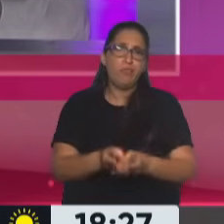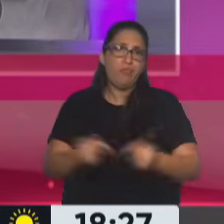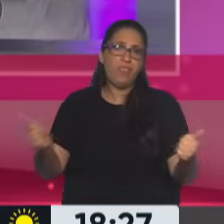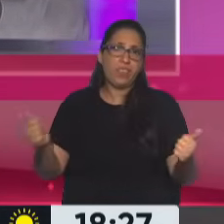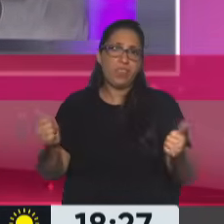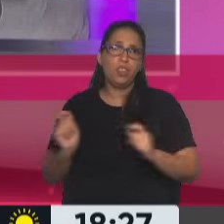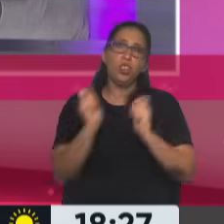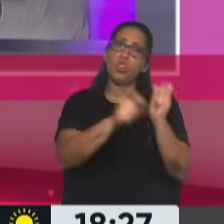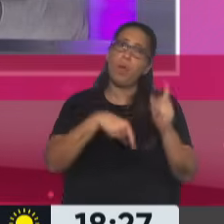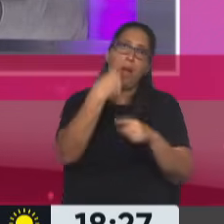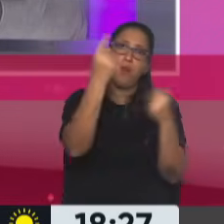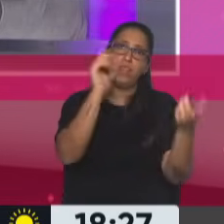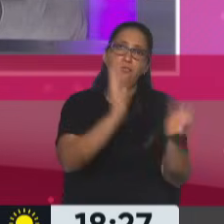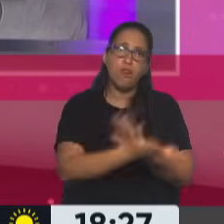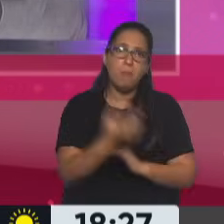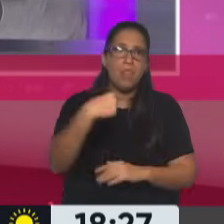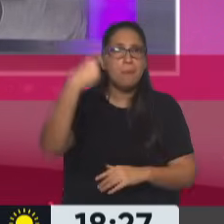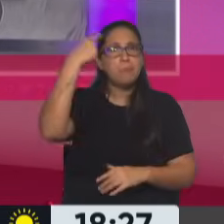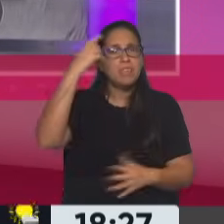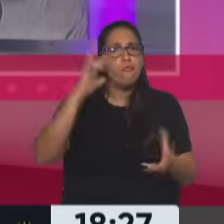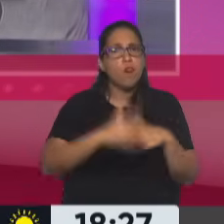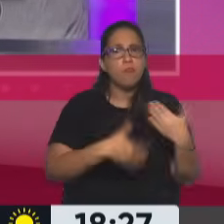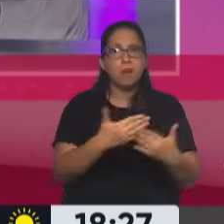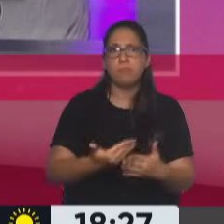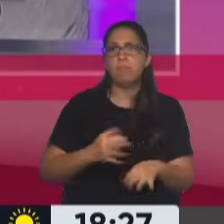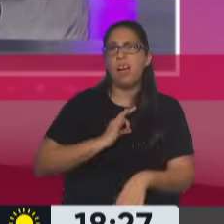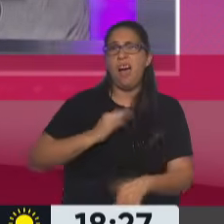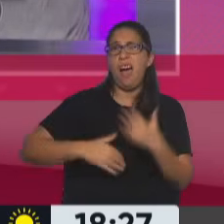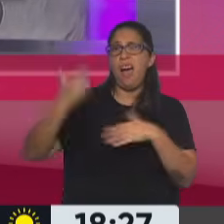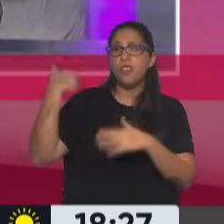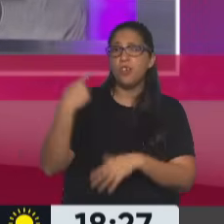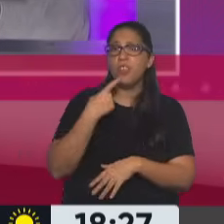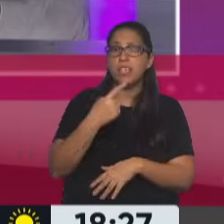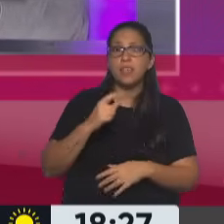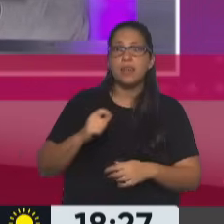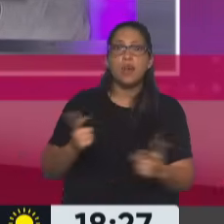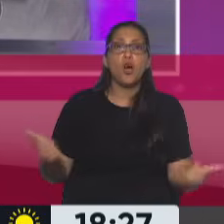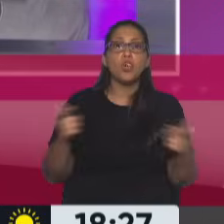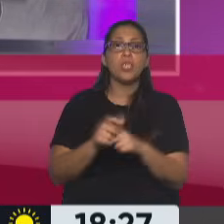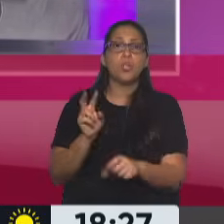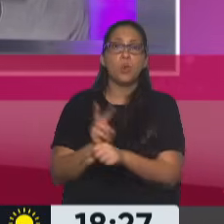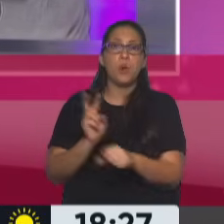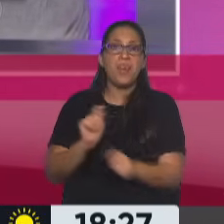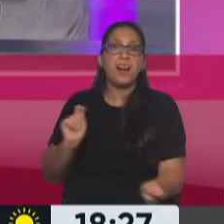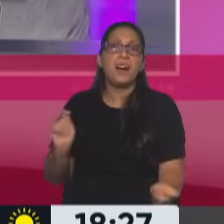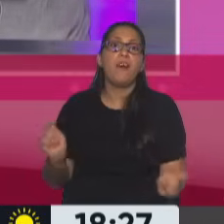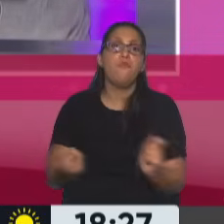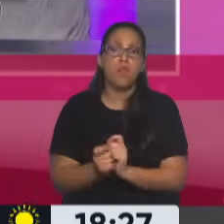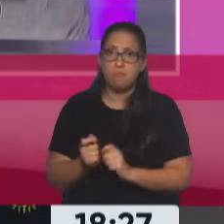Exactamente. Deba pensar su legitimidad. ¿Cuántos años hace que se está hablando de la reforma del Consejo de Seguridad? Sí. Algo